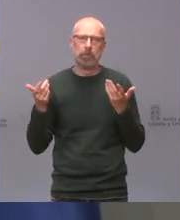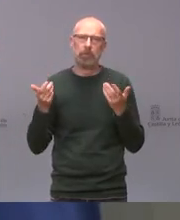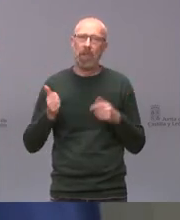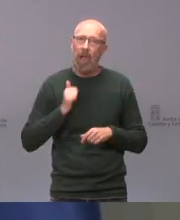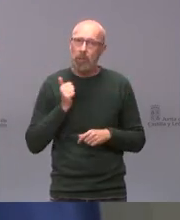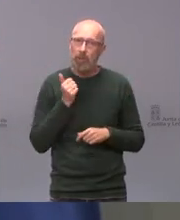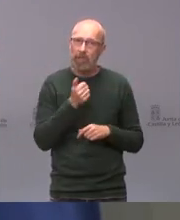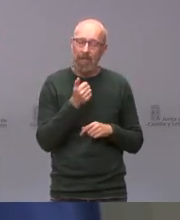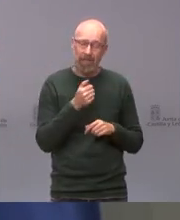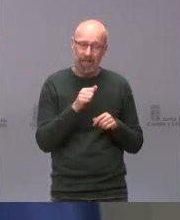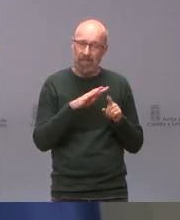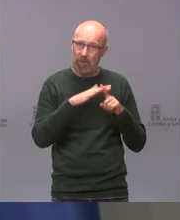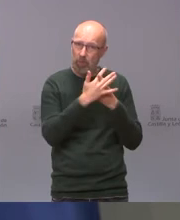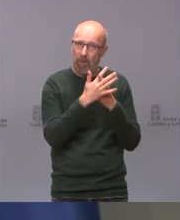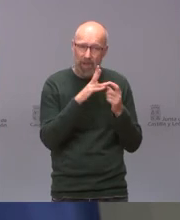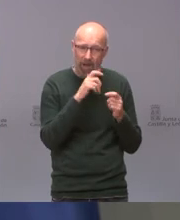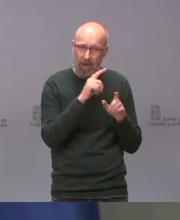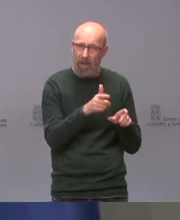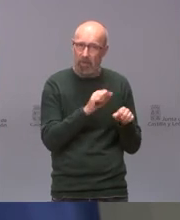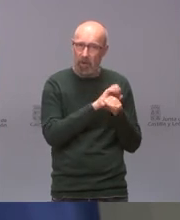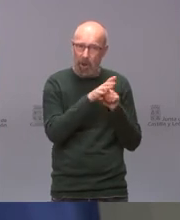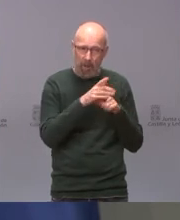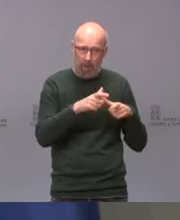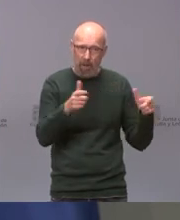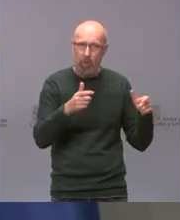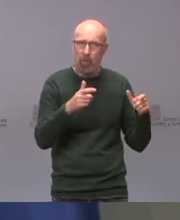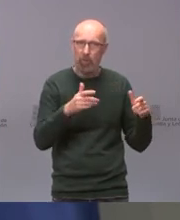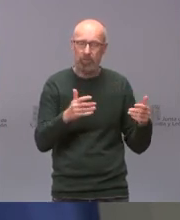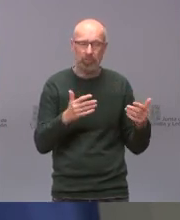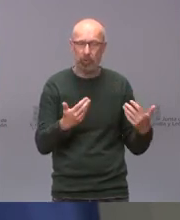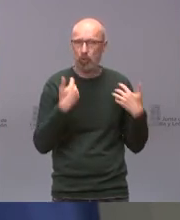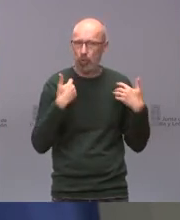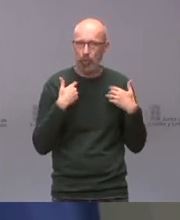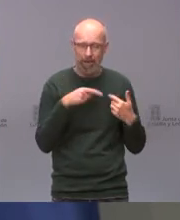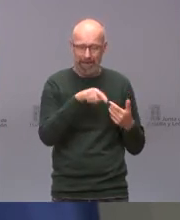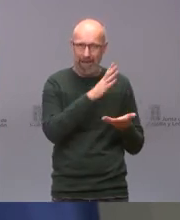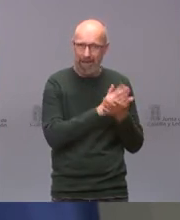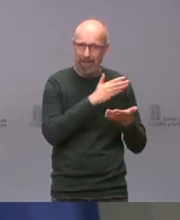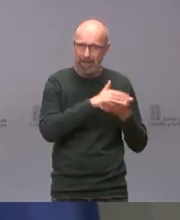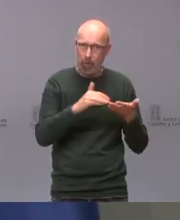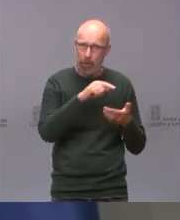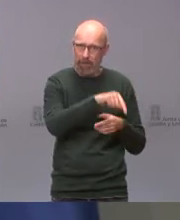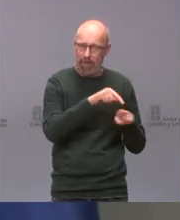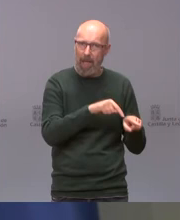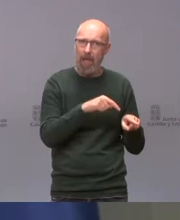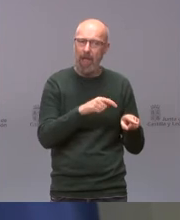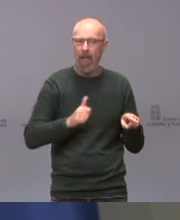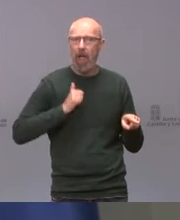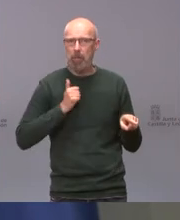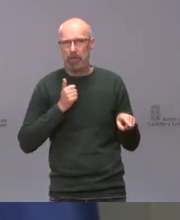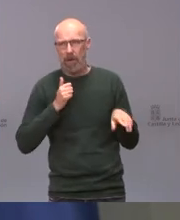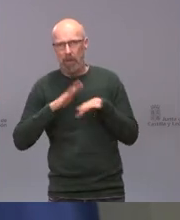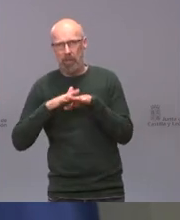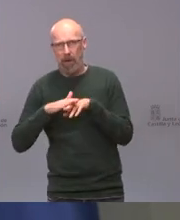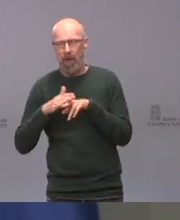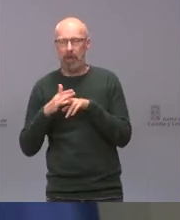mayor tragedia de nuestra comunidad. No creo que eso sea de ninguna manera la intención